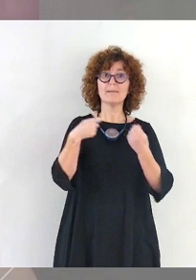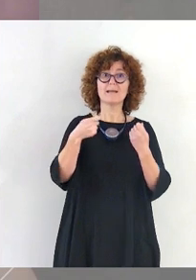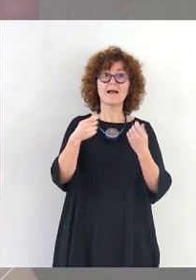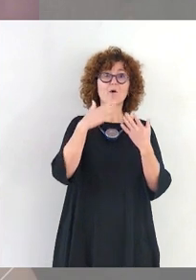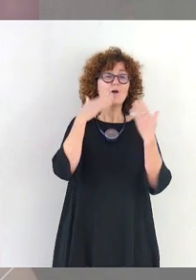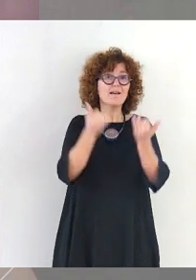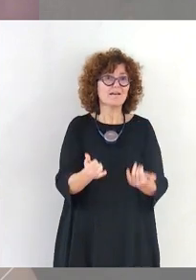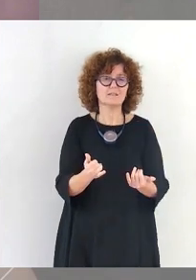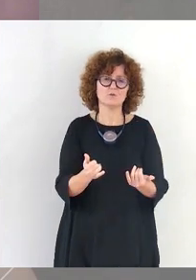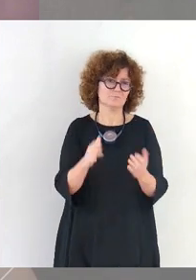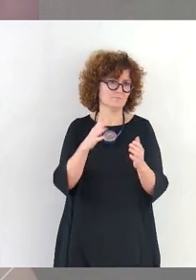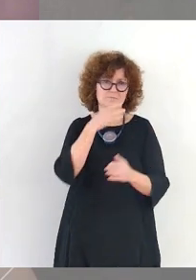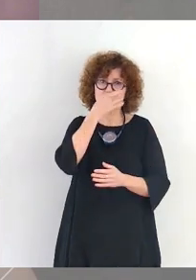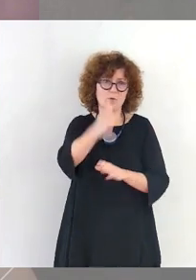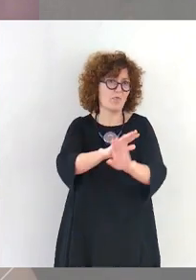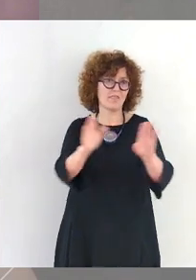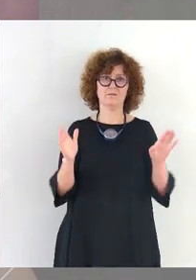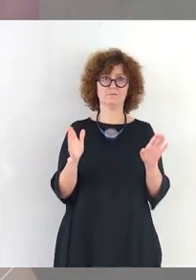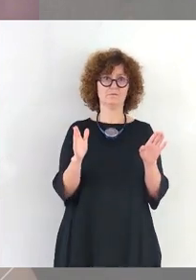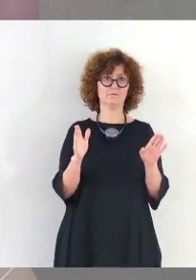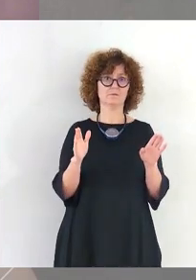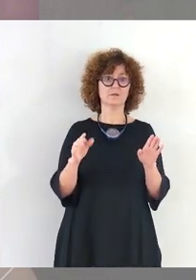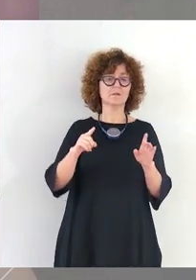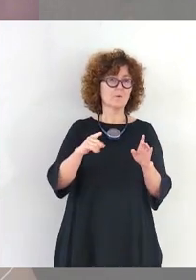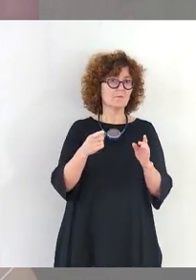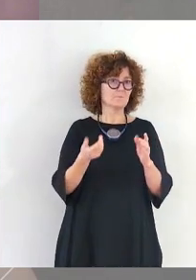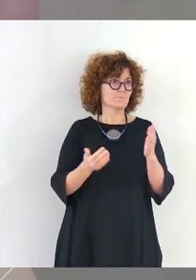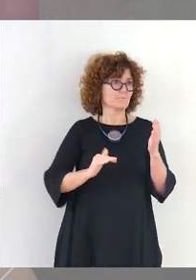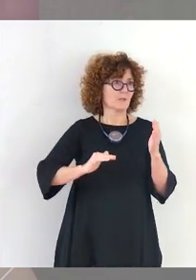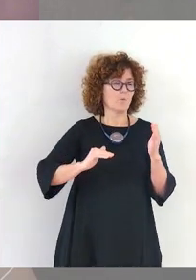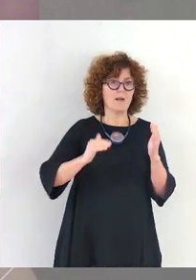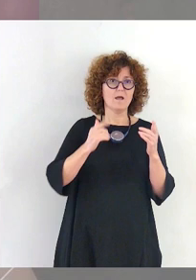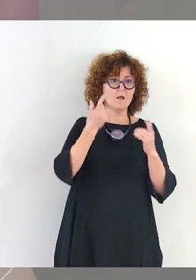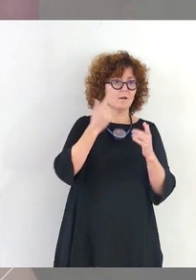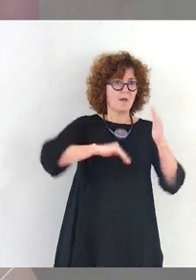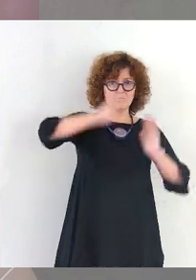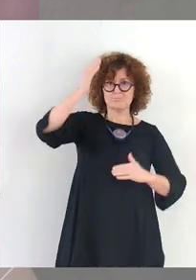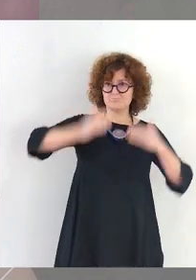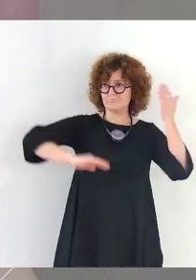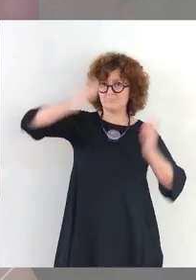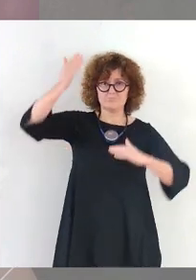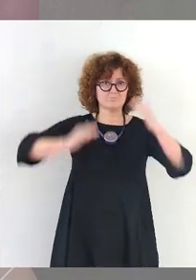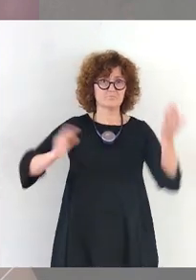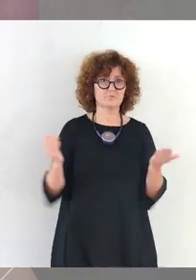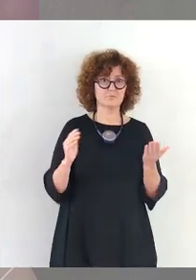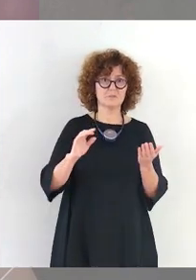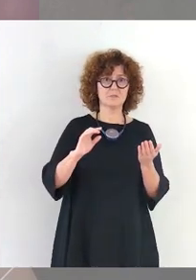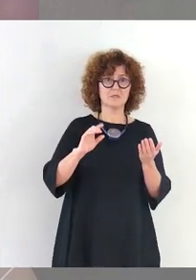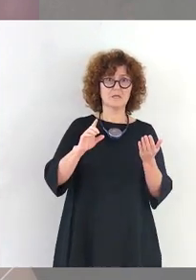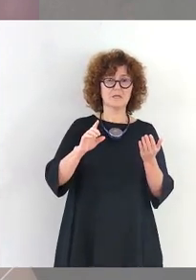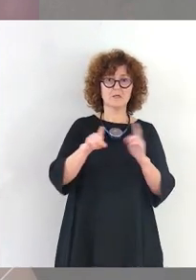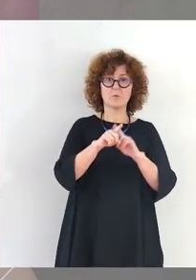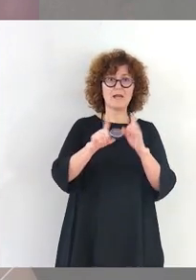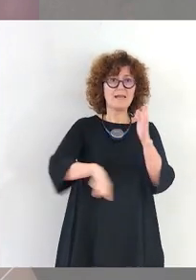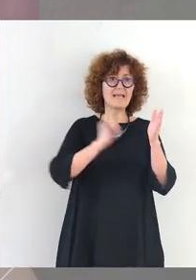vergüenza es de vergüenza estos saltos de que cada día valgan una cosa Esto el cambio de legislación que hemos